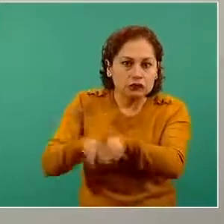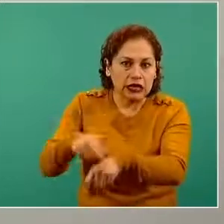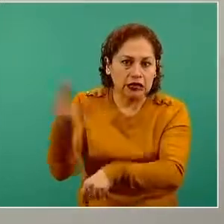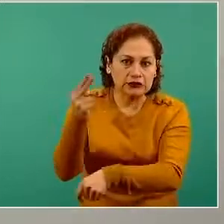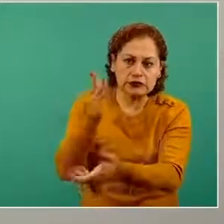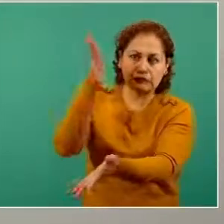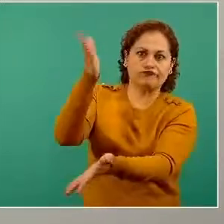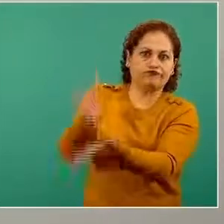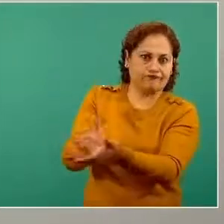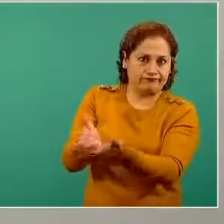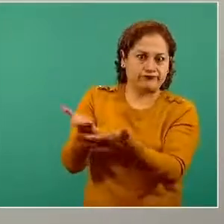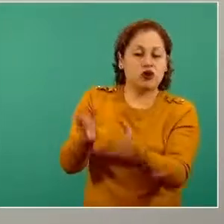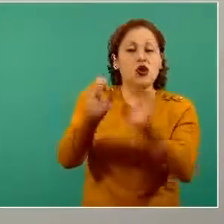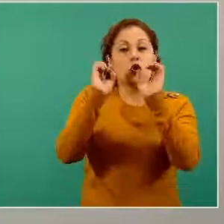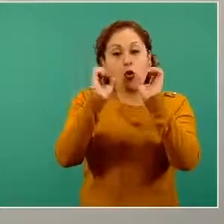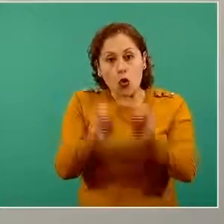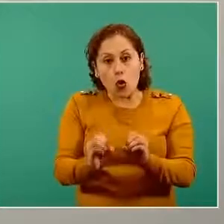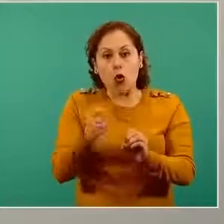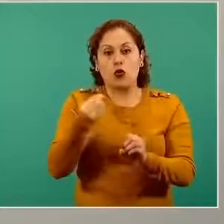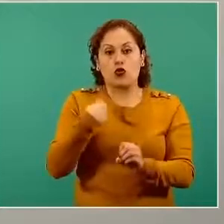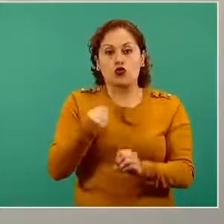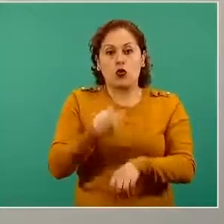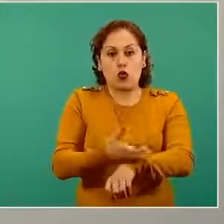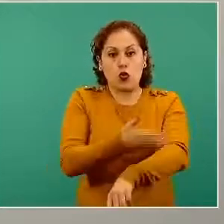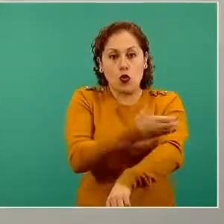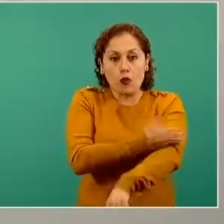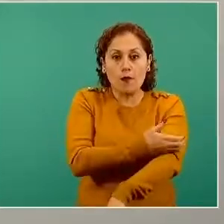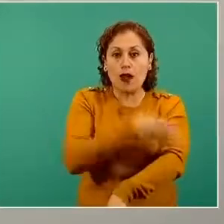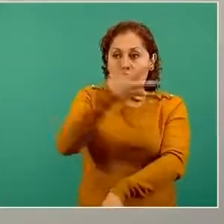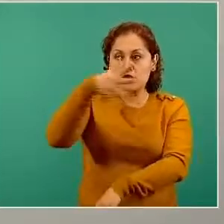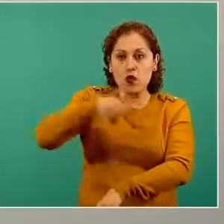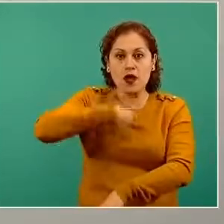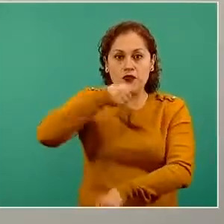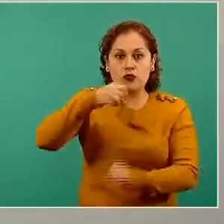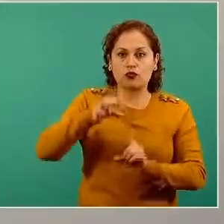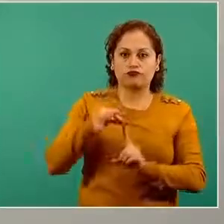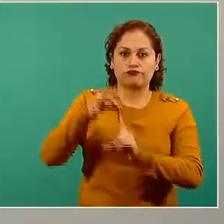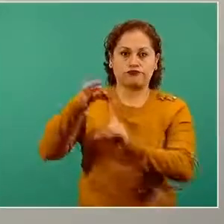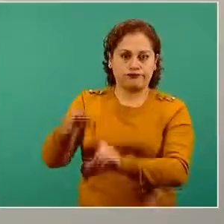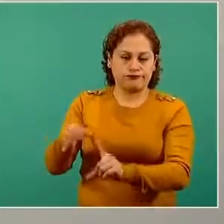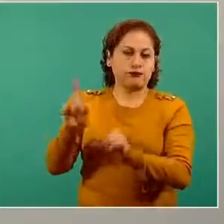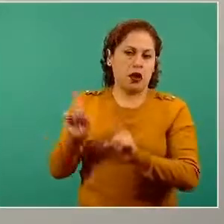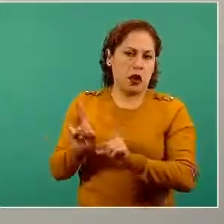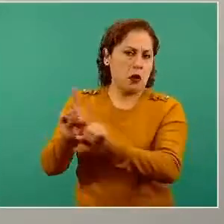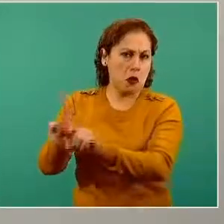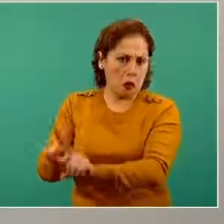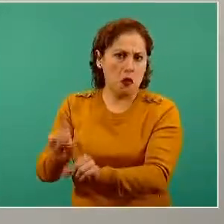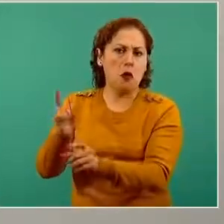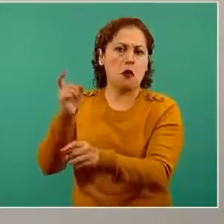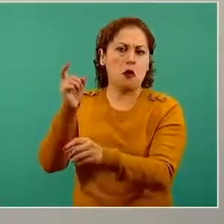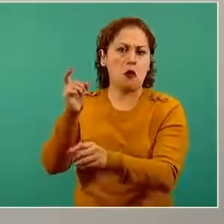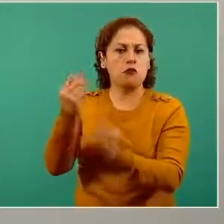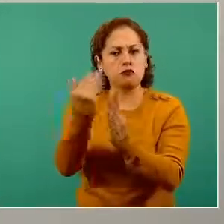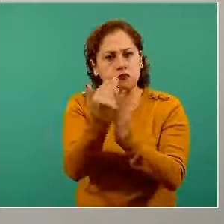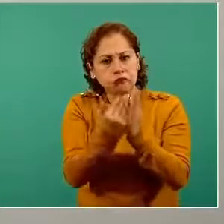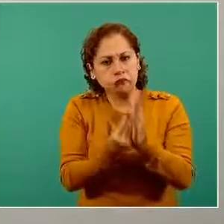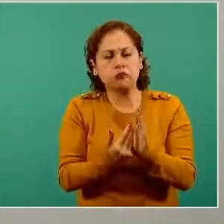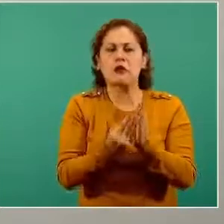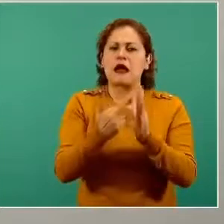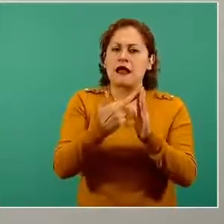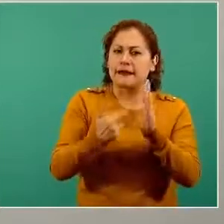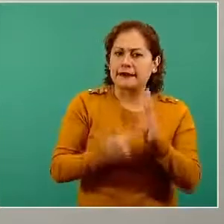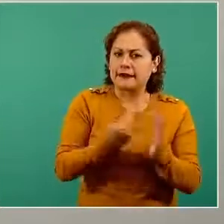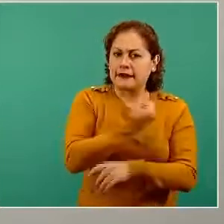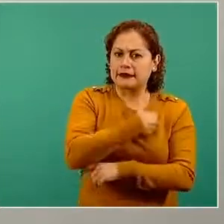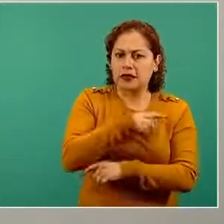de mi familia a que sea revisado por el médico porque tiene signos y síntomas de COVID o de otra enfermedad y requiere de atención